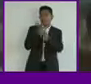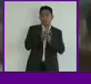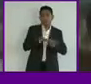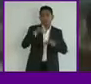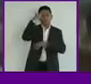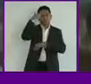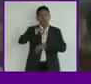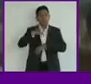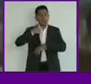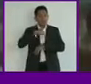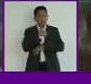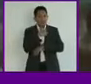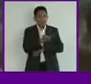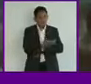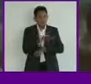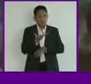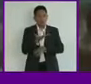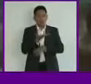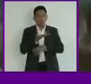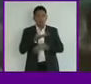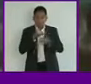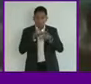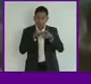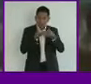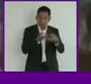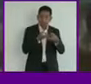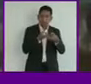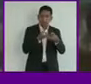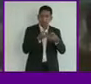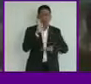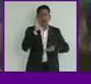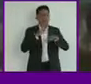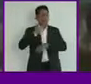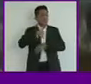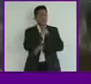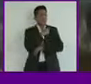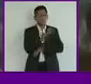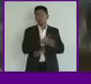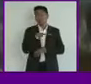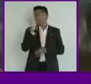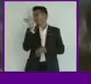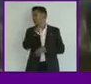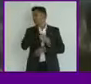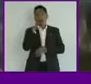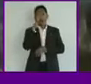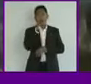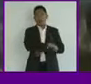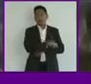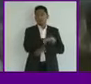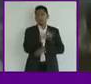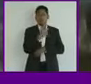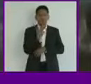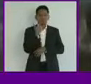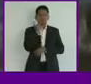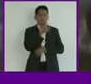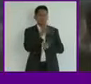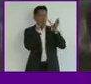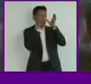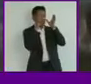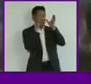creo que estamos fomentando que el problema se siga agravando desde tempranas edades. Y una de